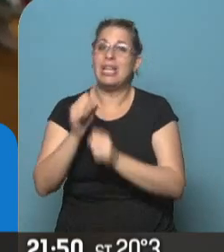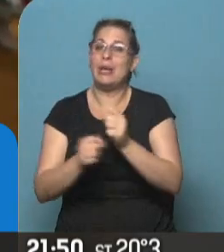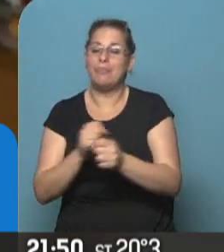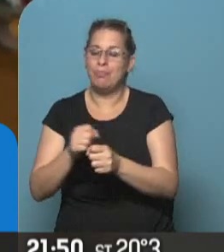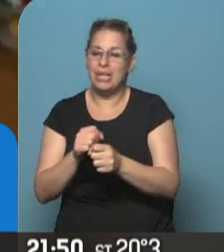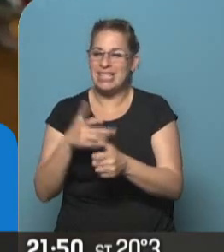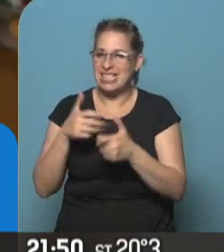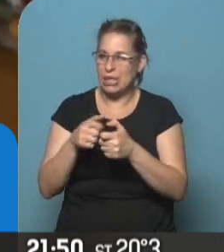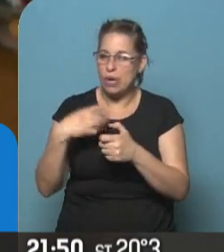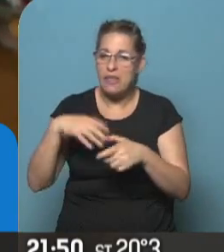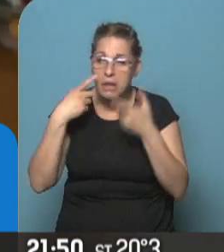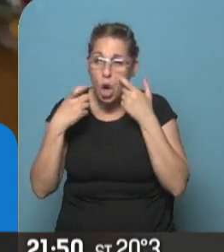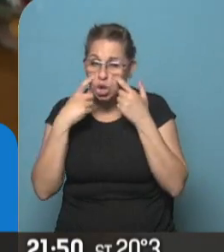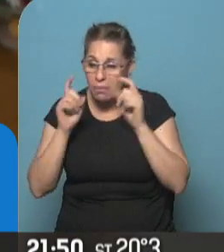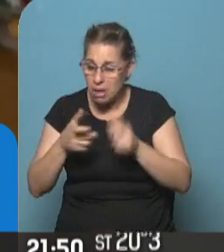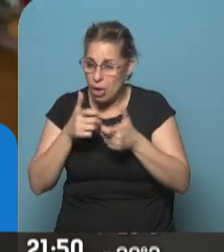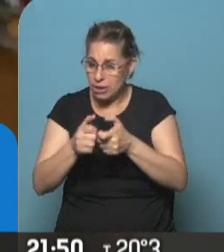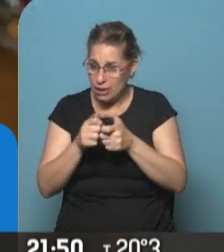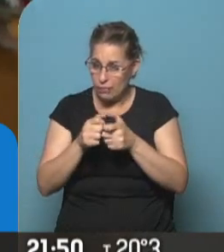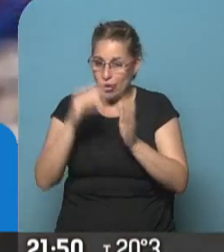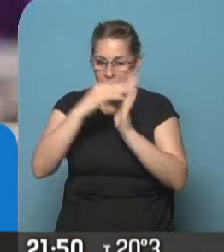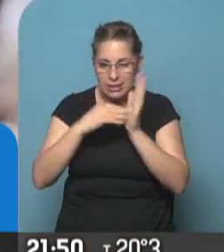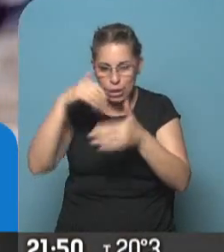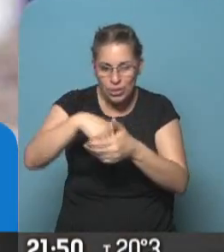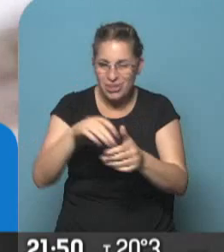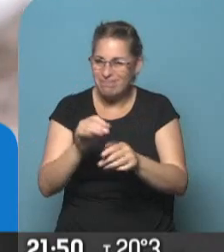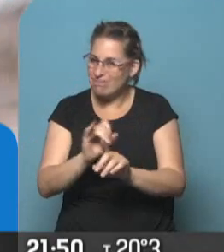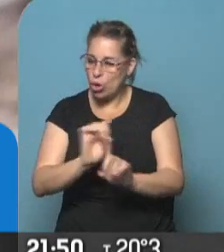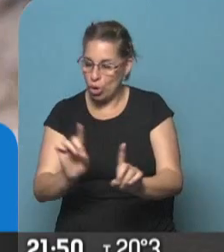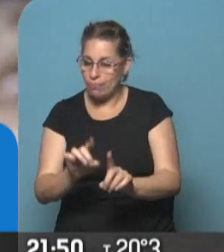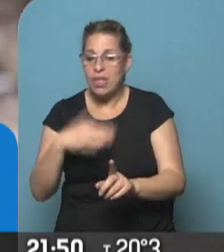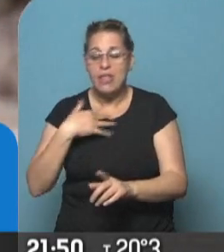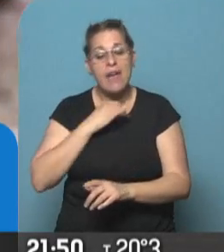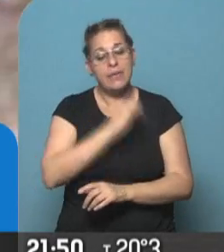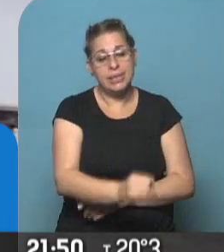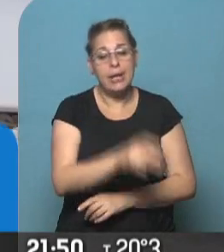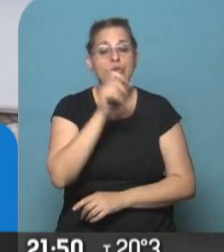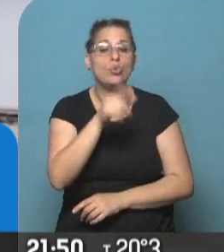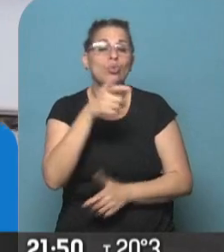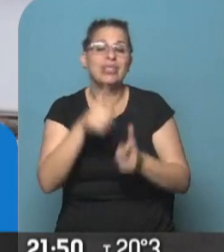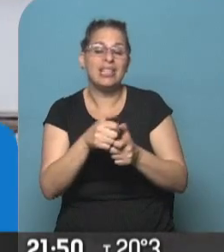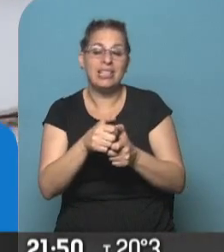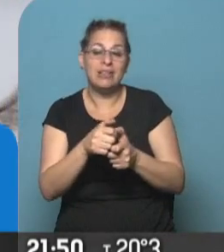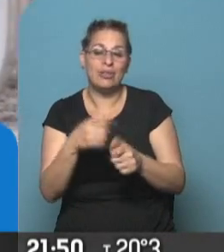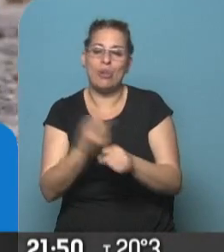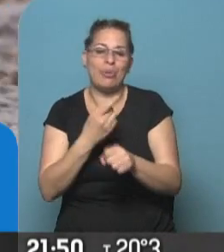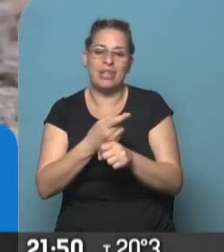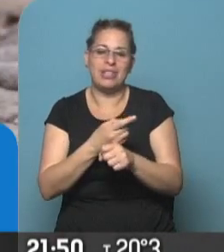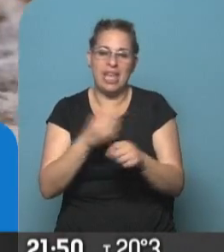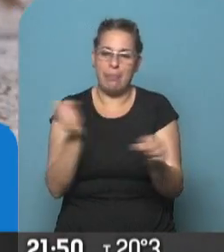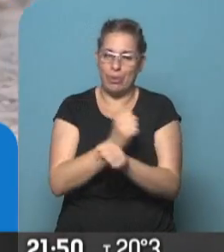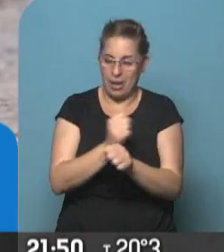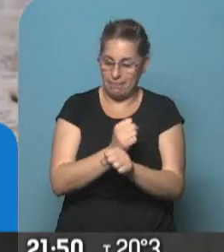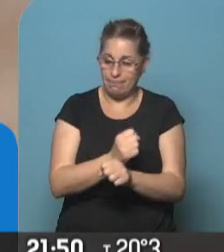tiene que controlar que ese teléfono esté o no esté en la lista y que es el que tiene que decirle al usuario mire su teléfono no se lo podemos habilitar creo que